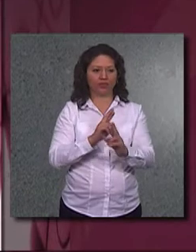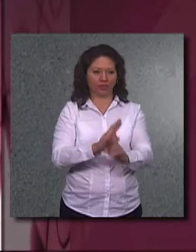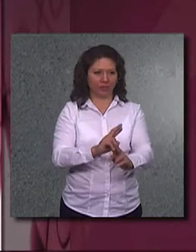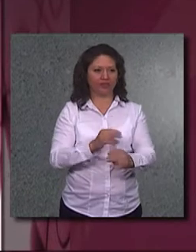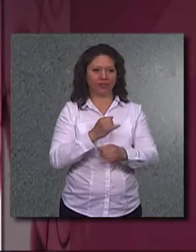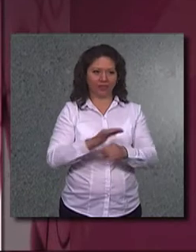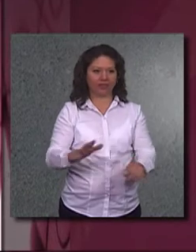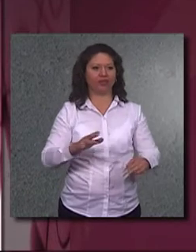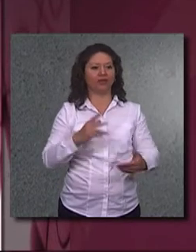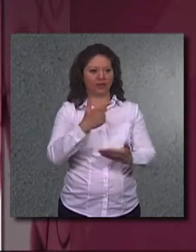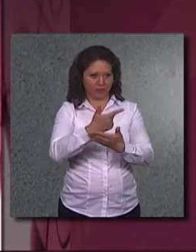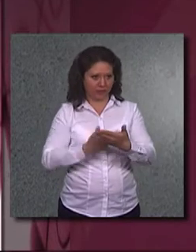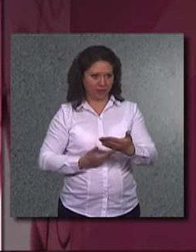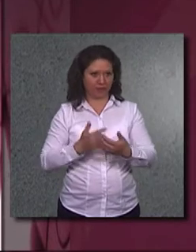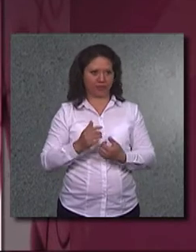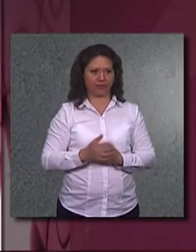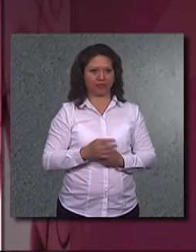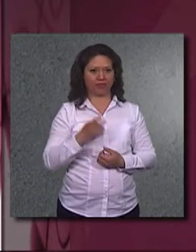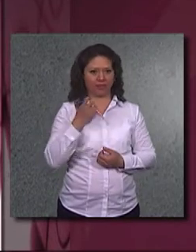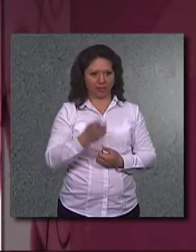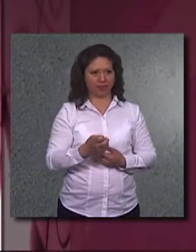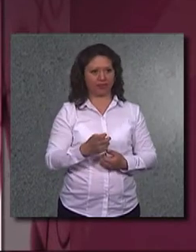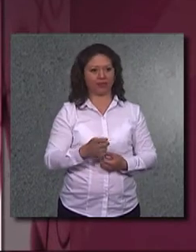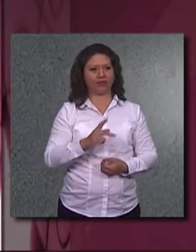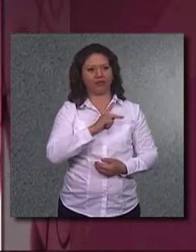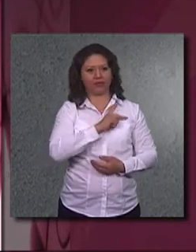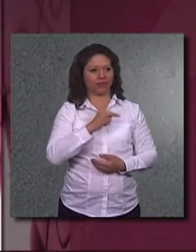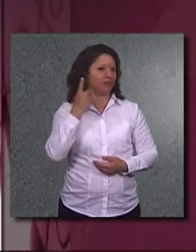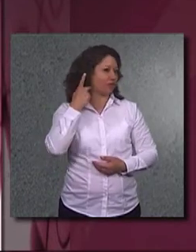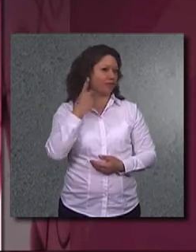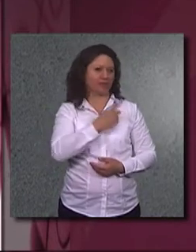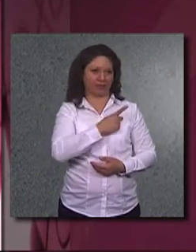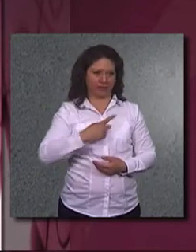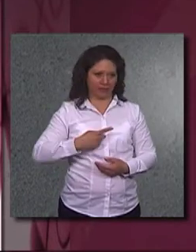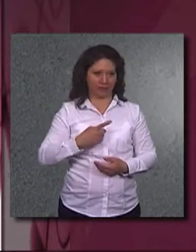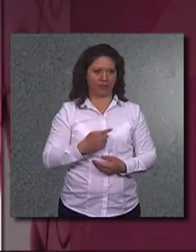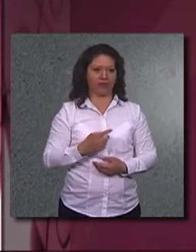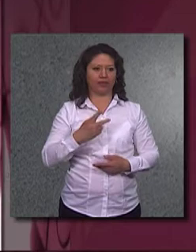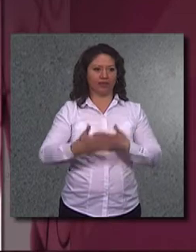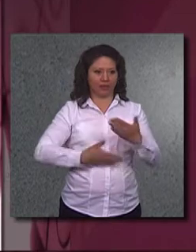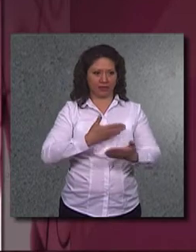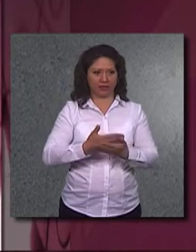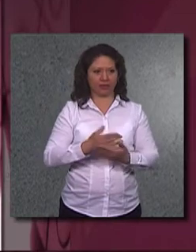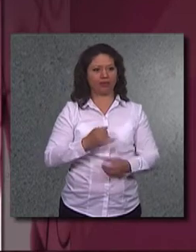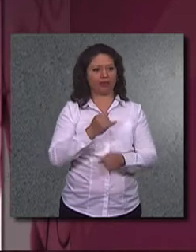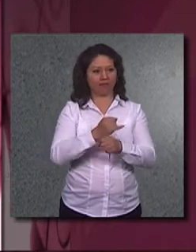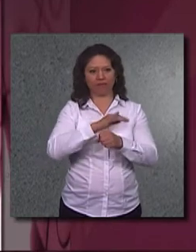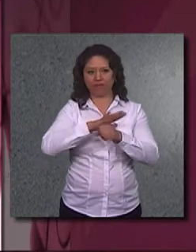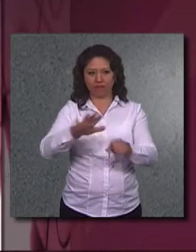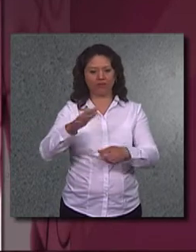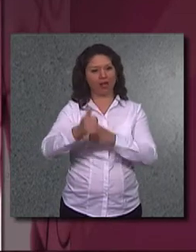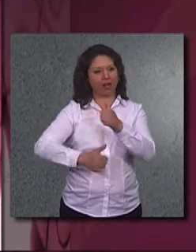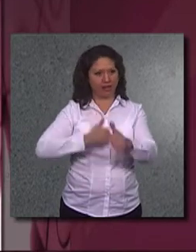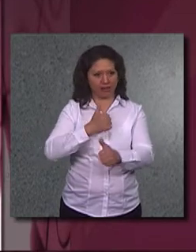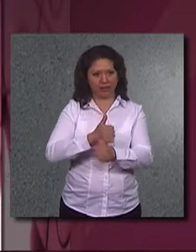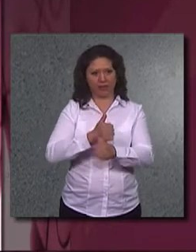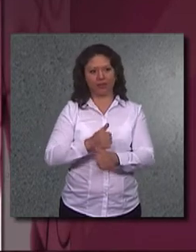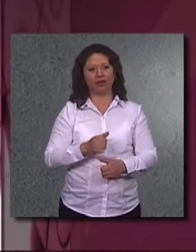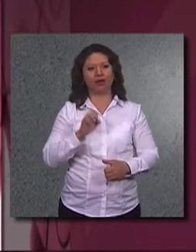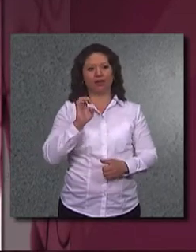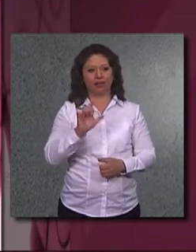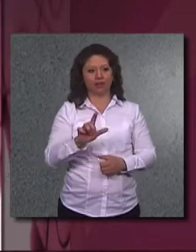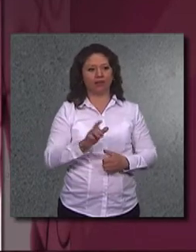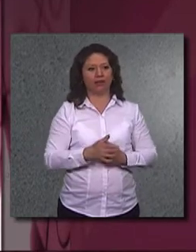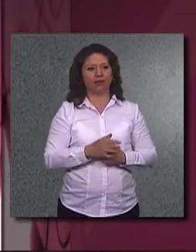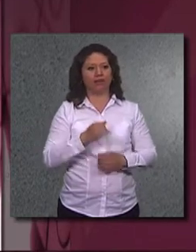cuentas finalmente los partidos políticos deben presentar su informe anual en